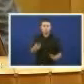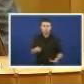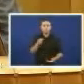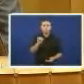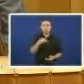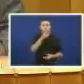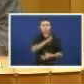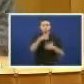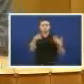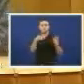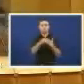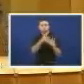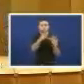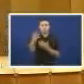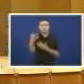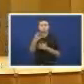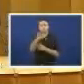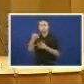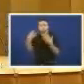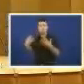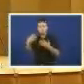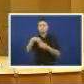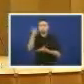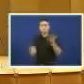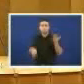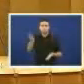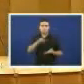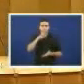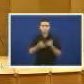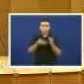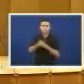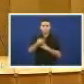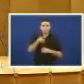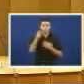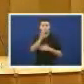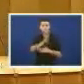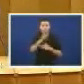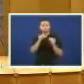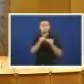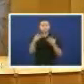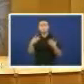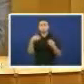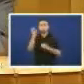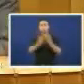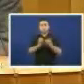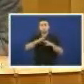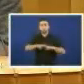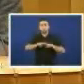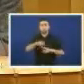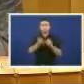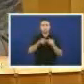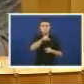.409 valoracións o 91% do total das solicitudes registradas dentre elas máis de 29.000